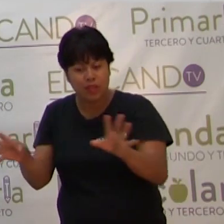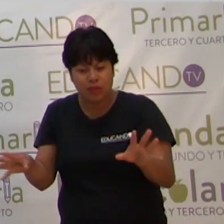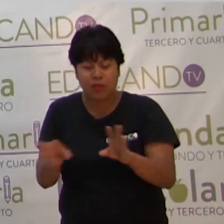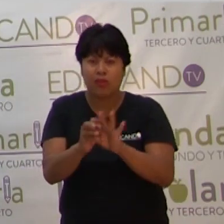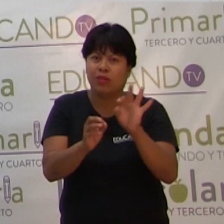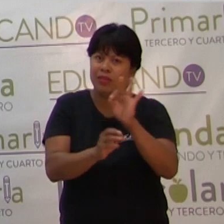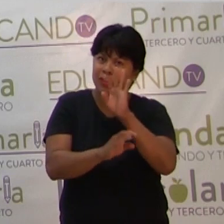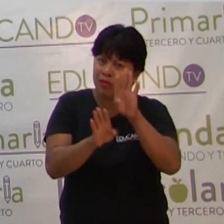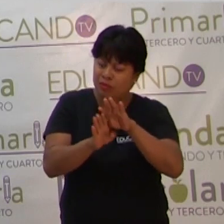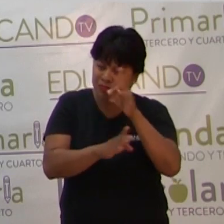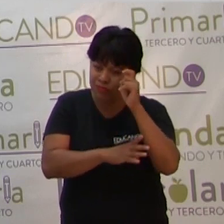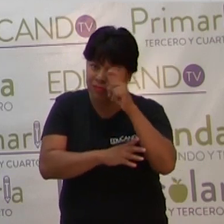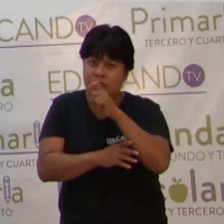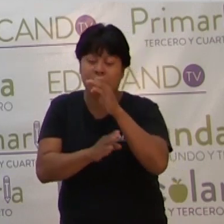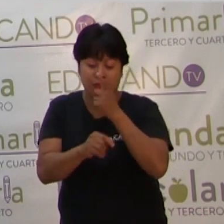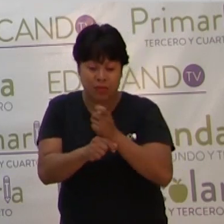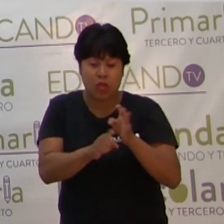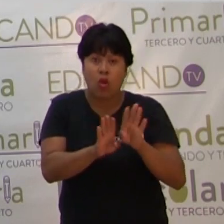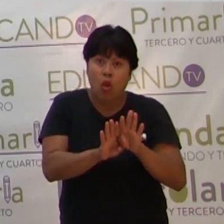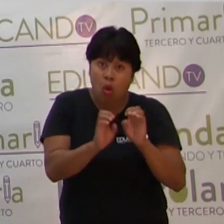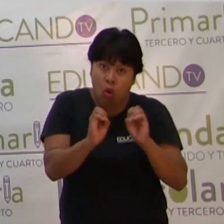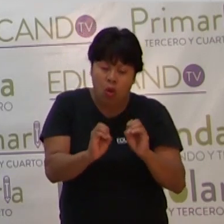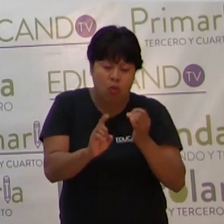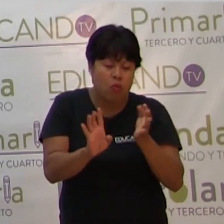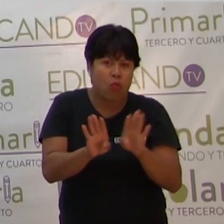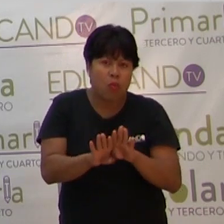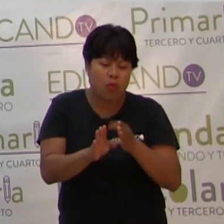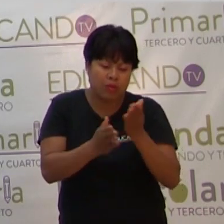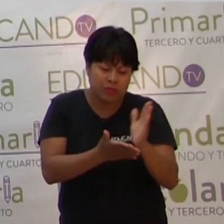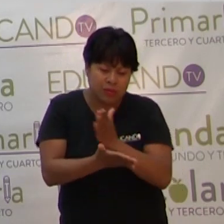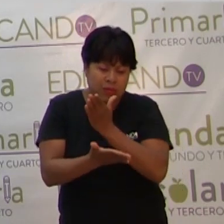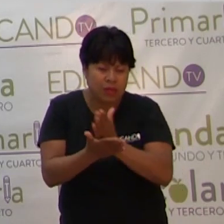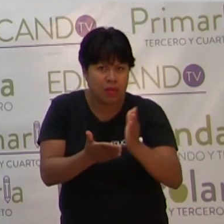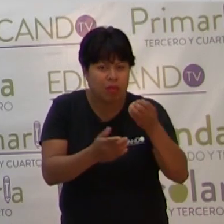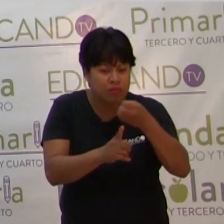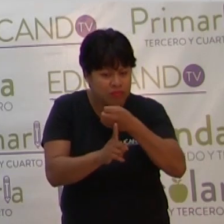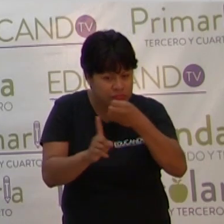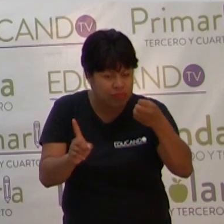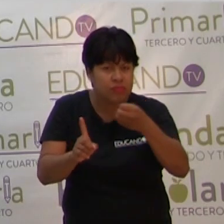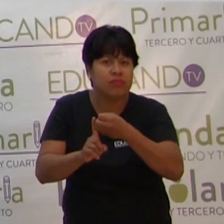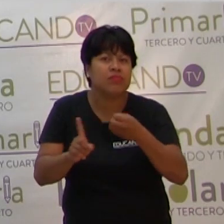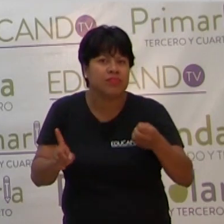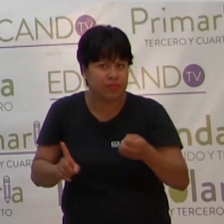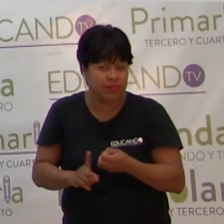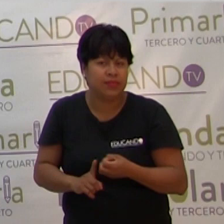que nos va marcando, pero en ese orden, o sea, por separado cada una de las